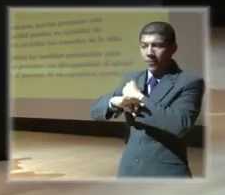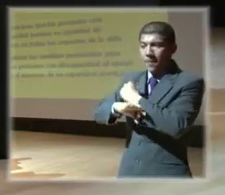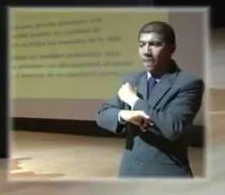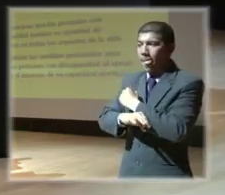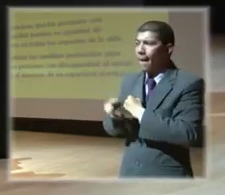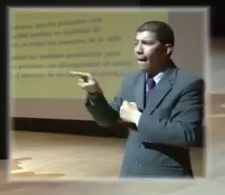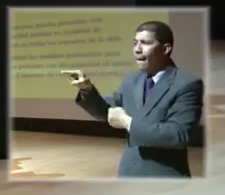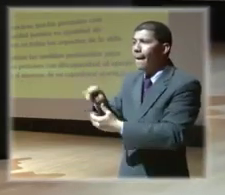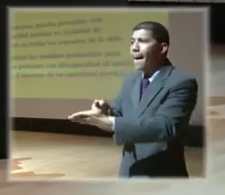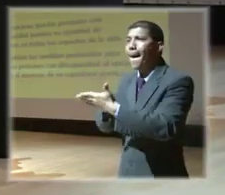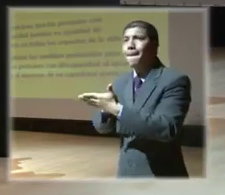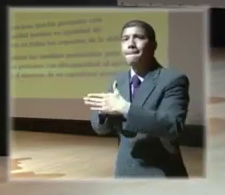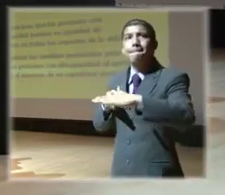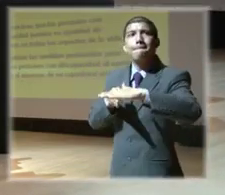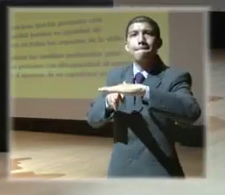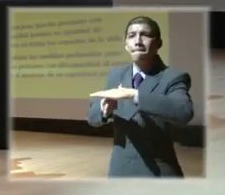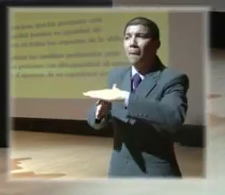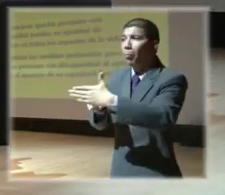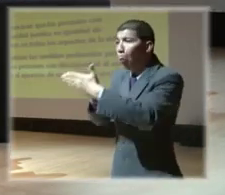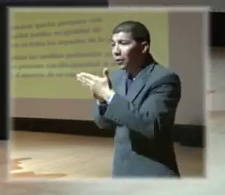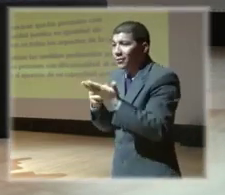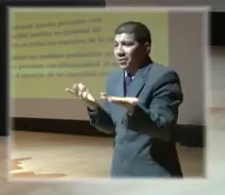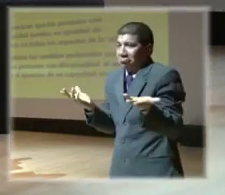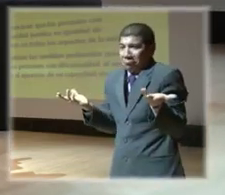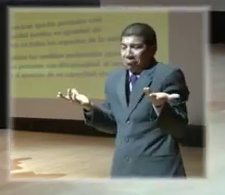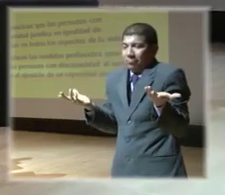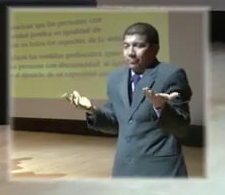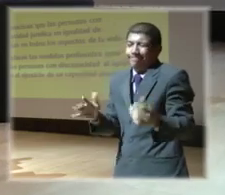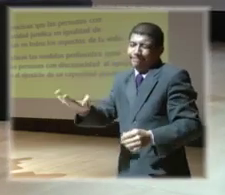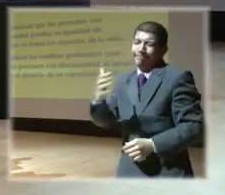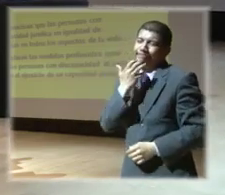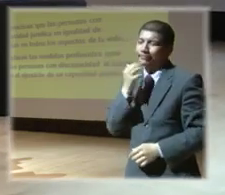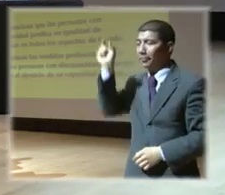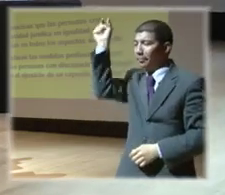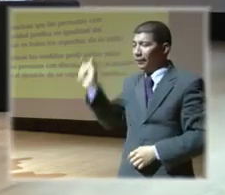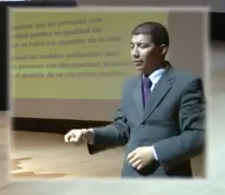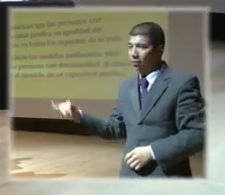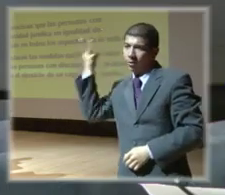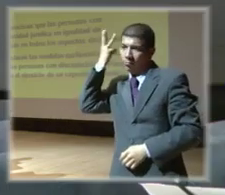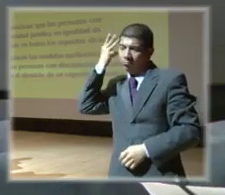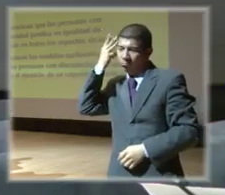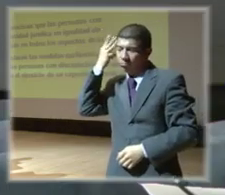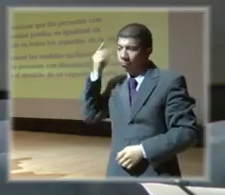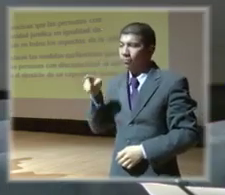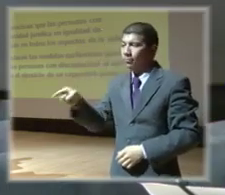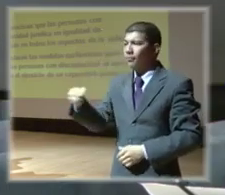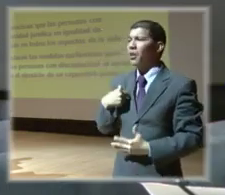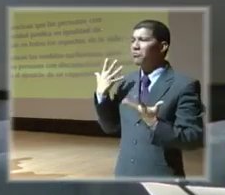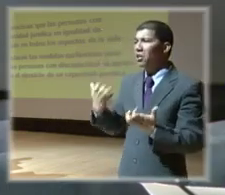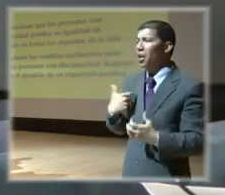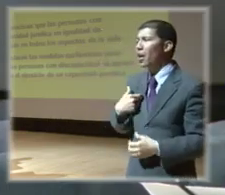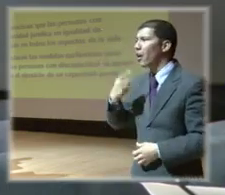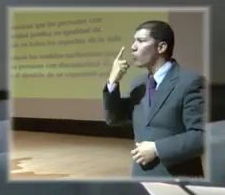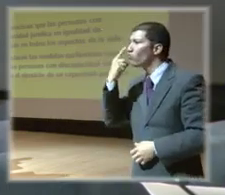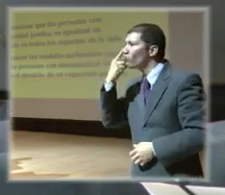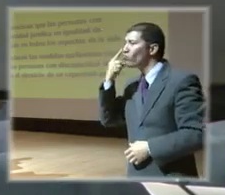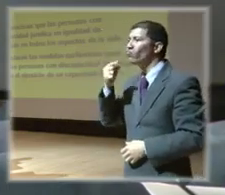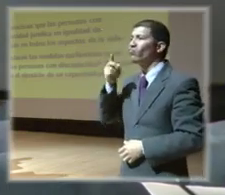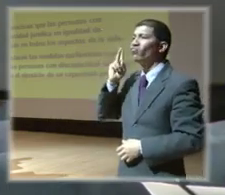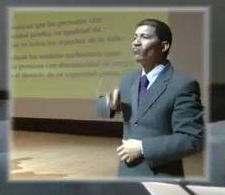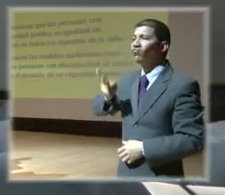barreras sociales. Entonces, quizás una persona con síndrome de Down que quiere ir a abrir una cuenta a un banco, ¿no? Más allá de todo el prejuicio de que